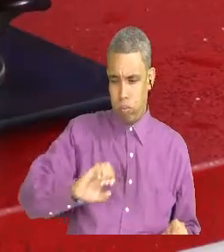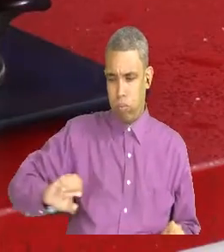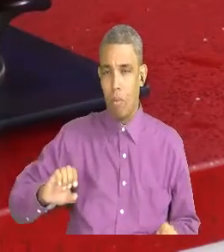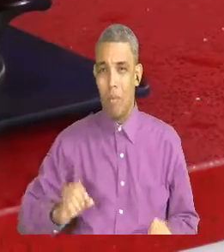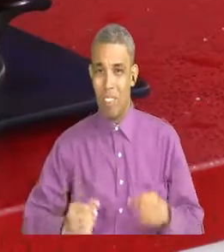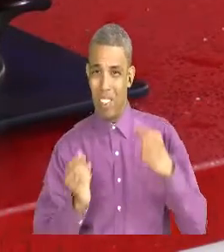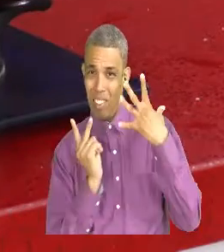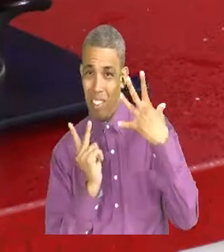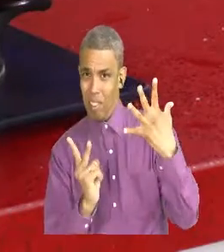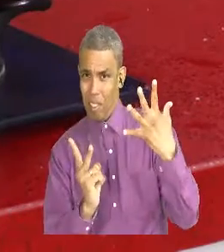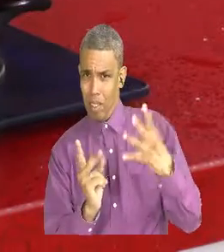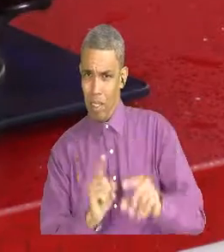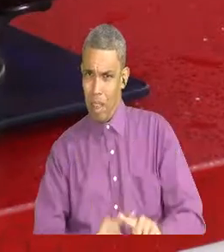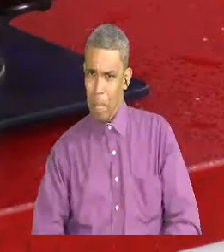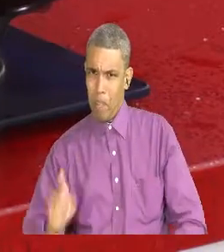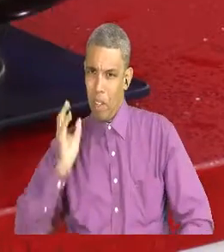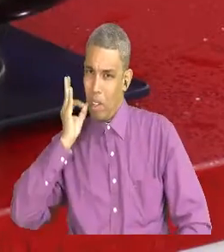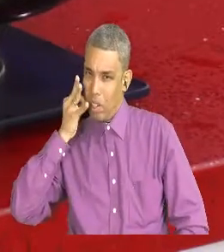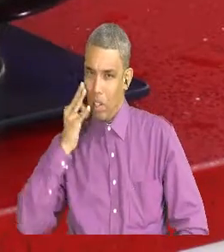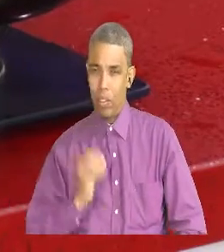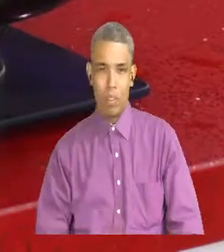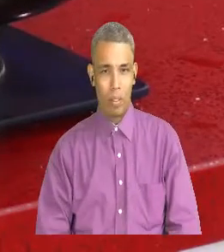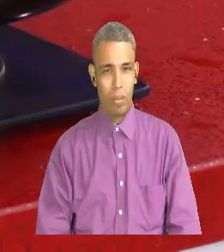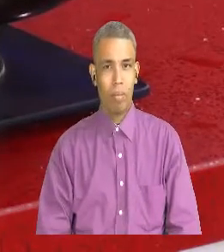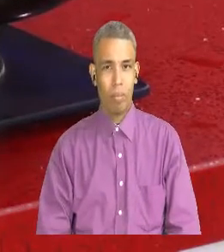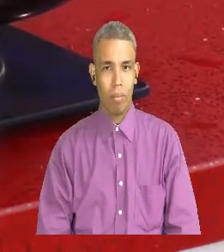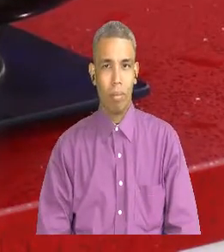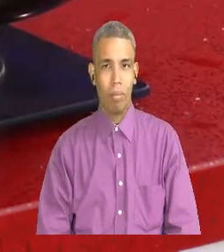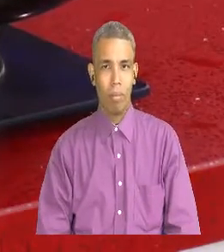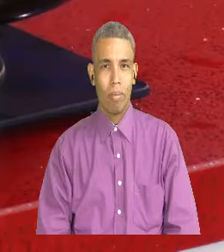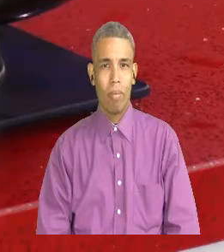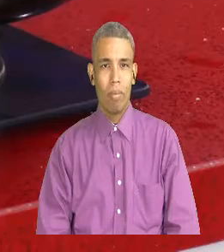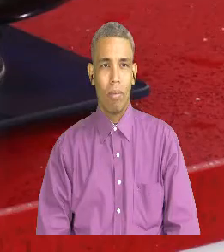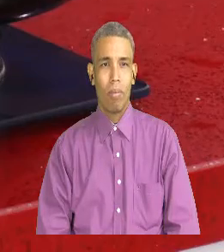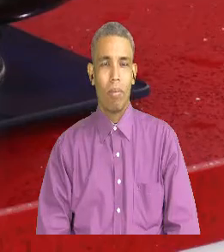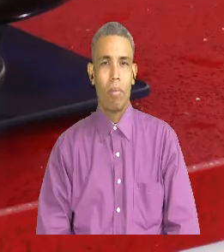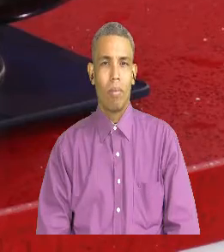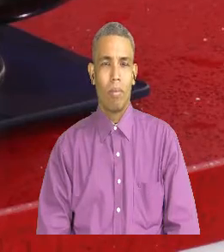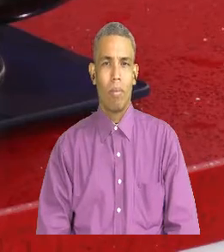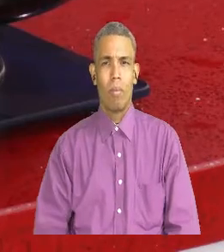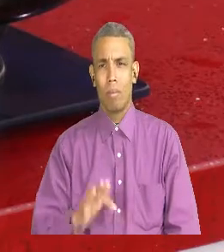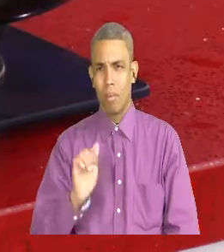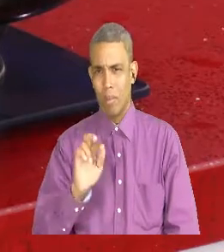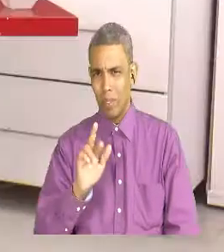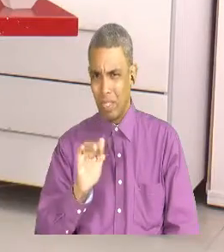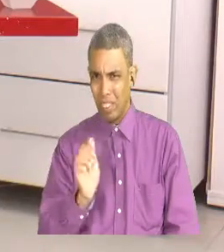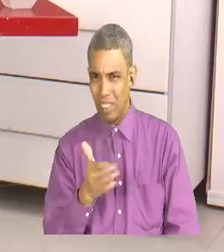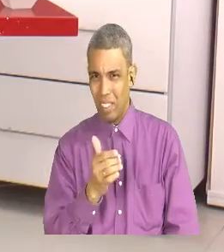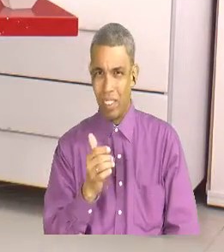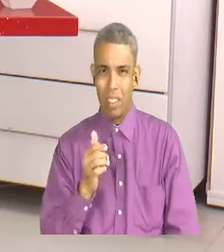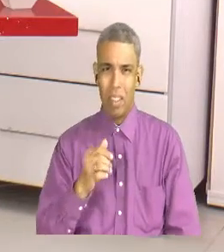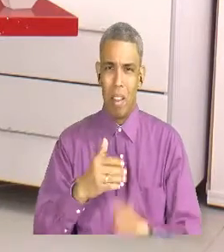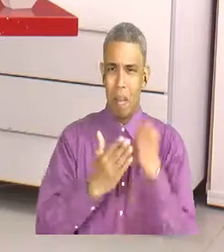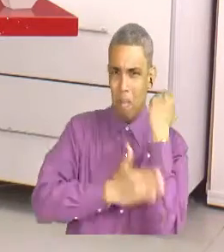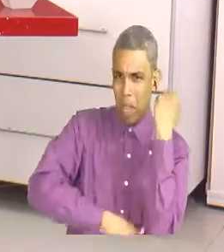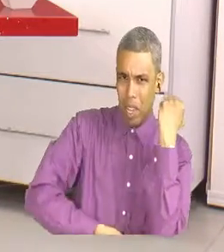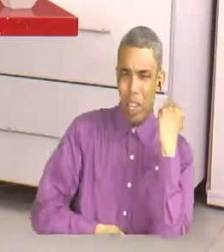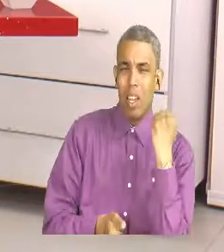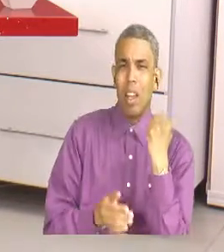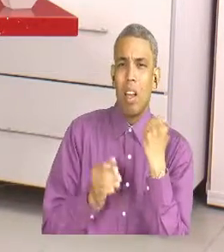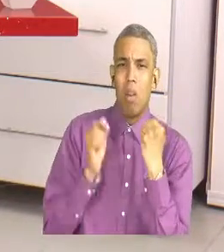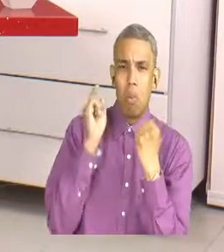salsas diferentes. Es fuera de lo común. Está la tártara, la piña, hay mostaza oriental, salsa de ajo